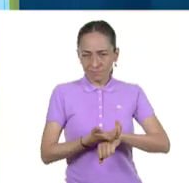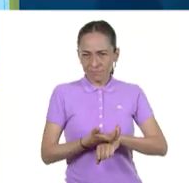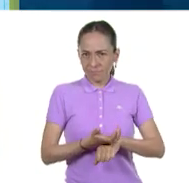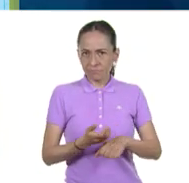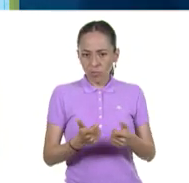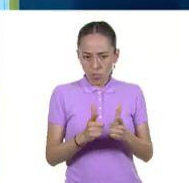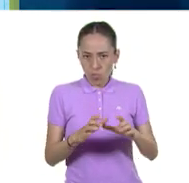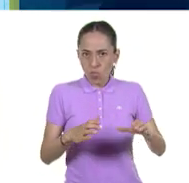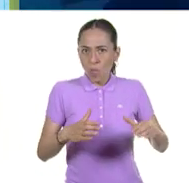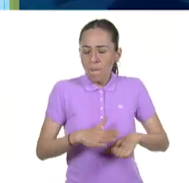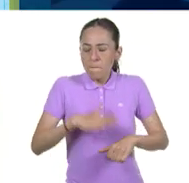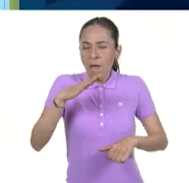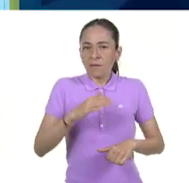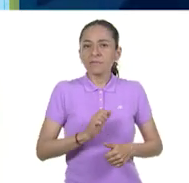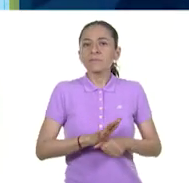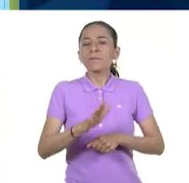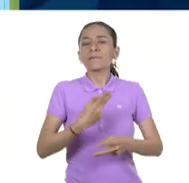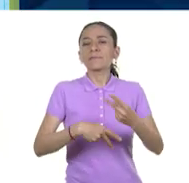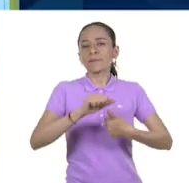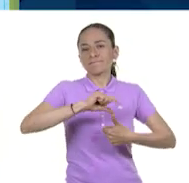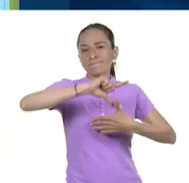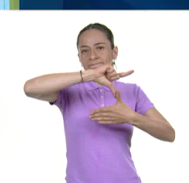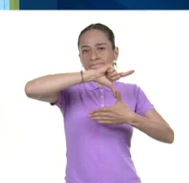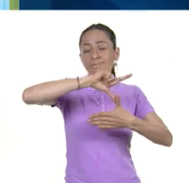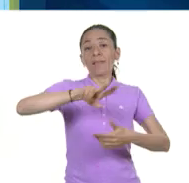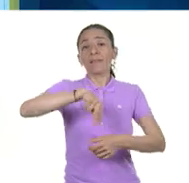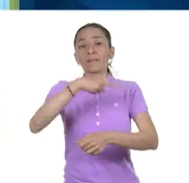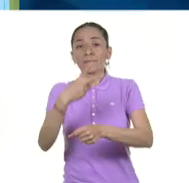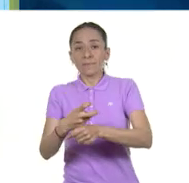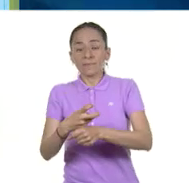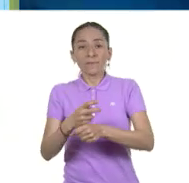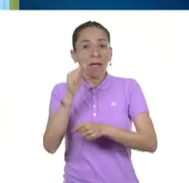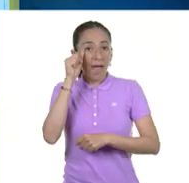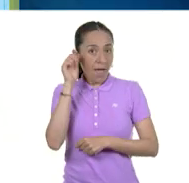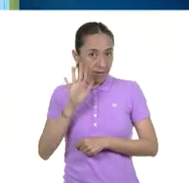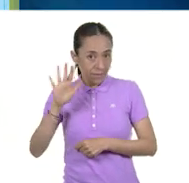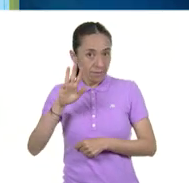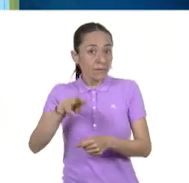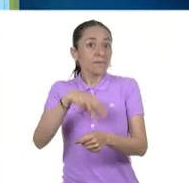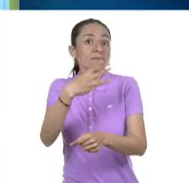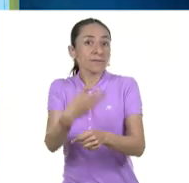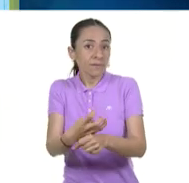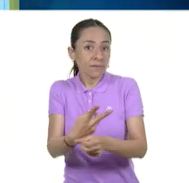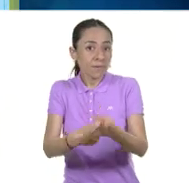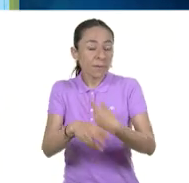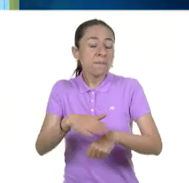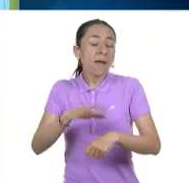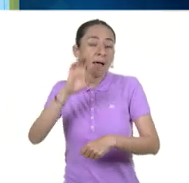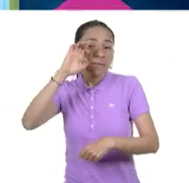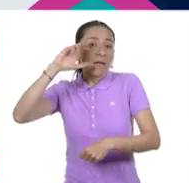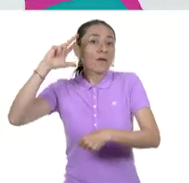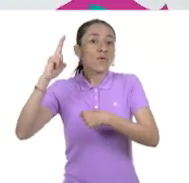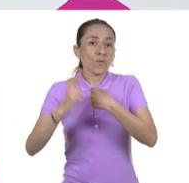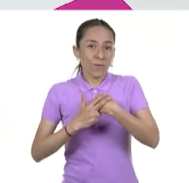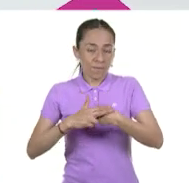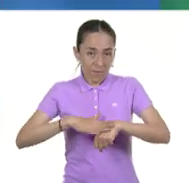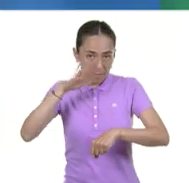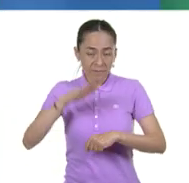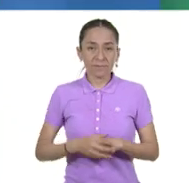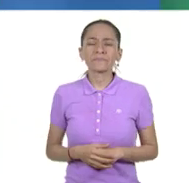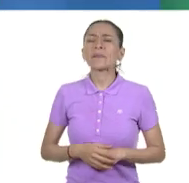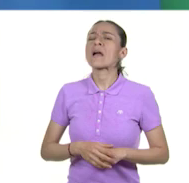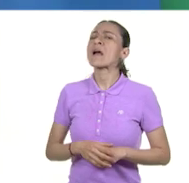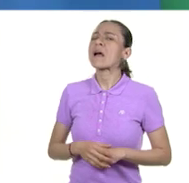el de latinoamericanos, seguido por los asiáticos y en tercer lugar, los europeos.